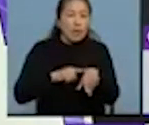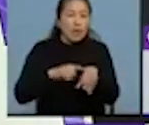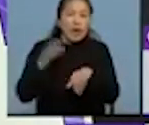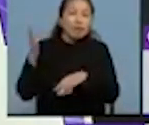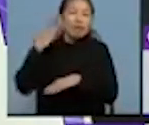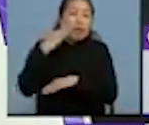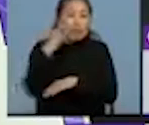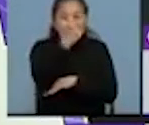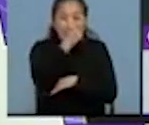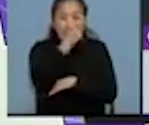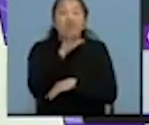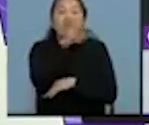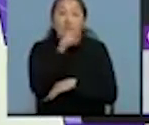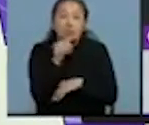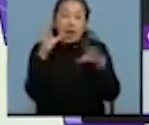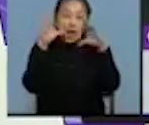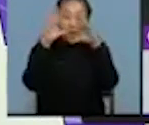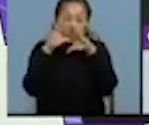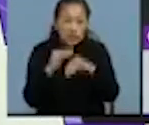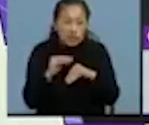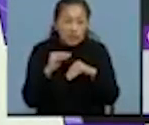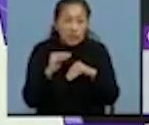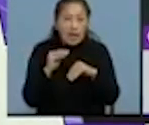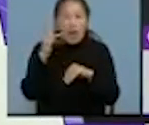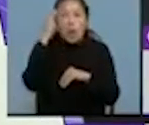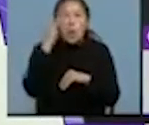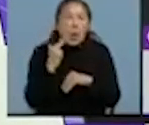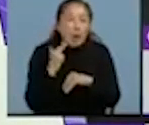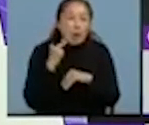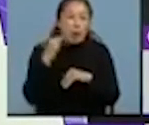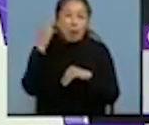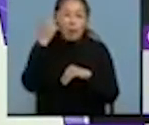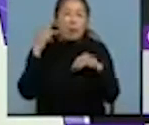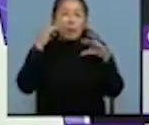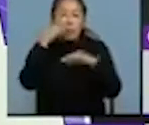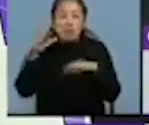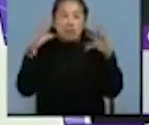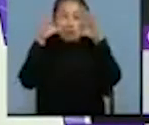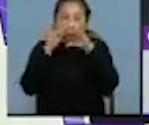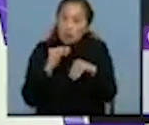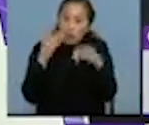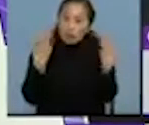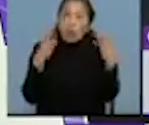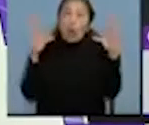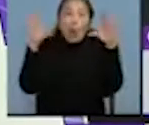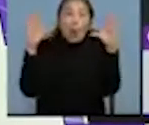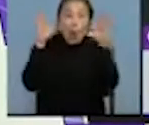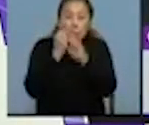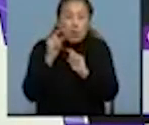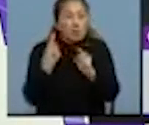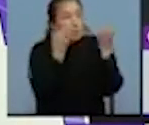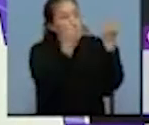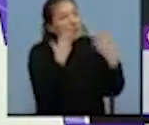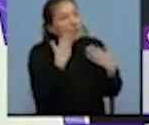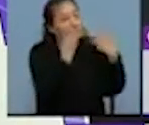en la tarde, aunque anochece realmente a las 9, 21:30, ¿no? Es increíble. Bueno, estoy acá con Mariano Almada, a quien voy a saludar.